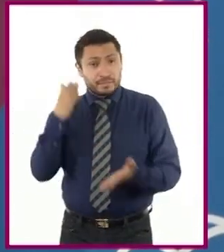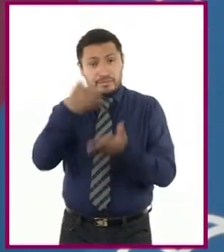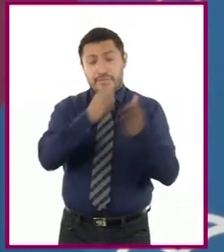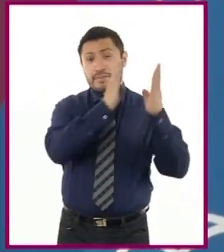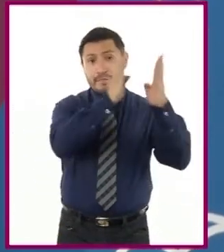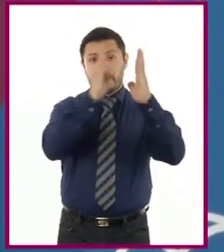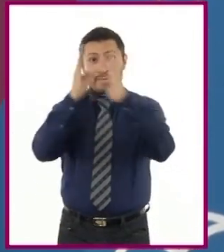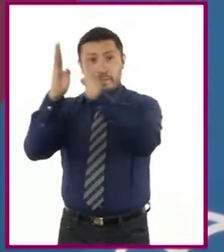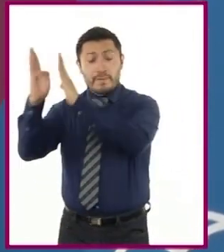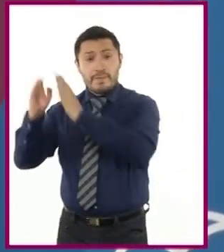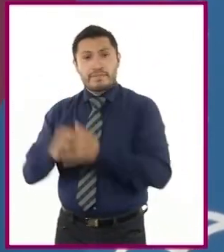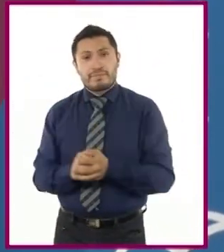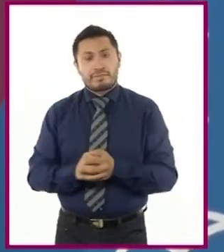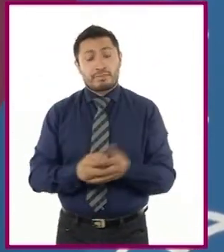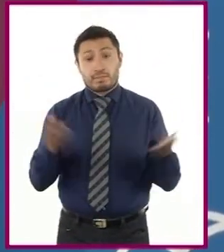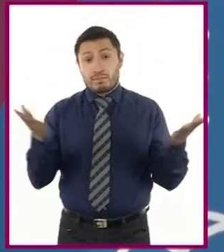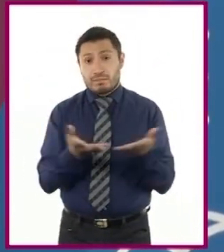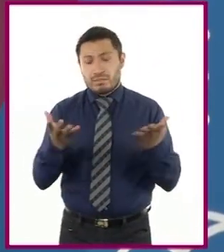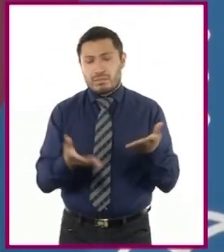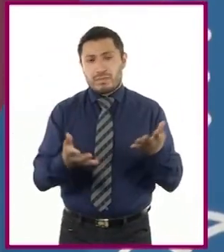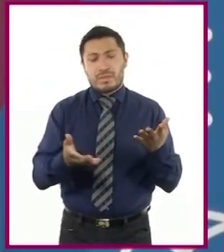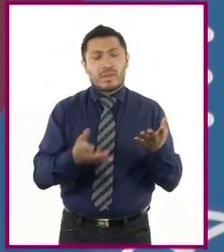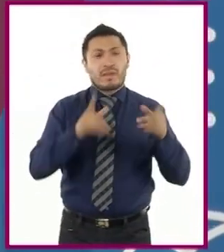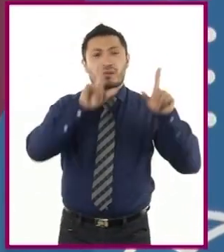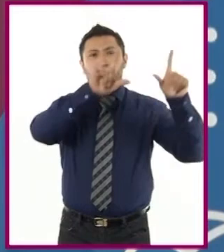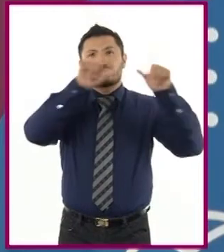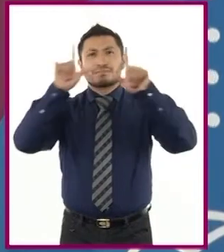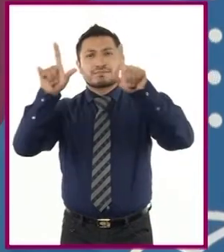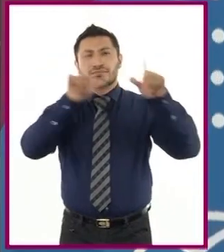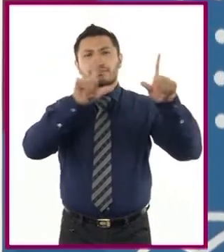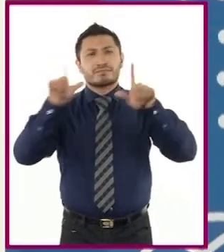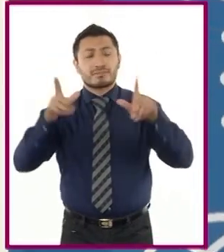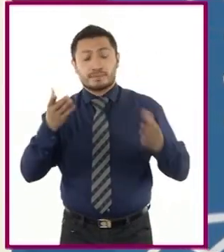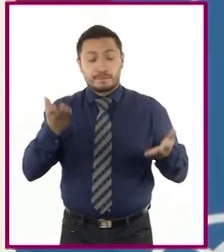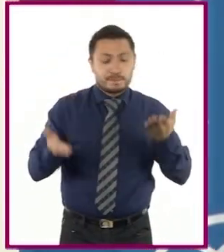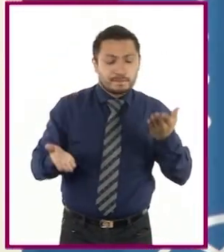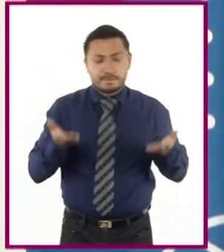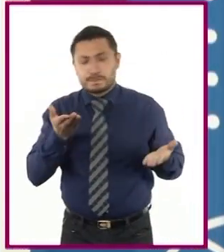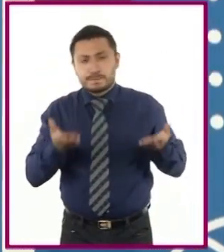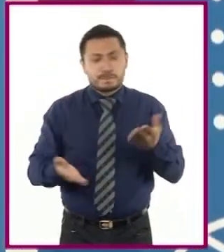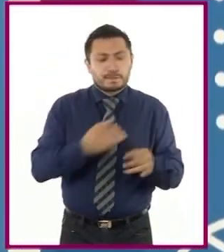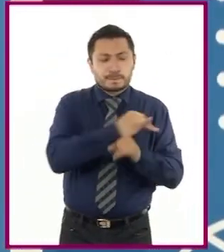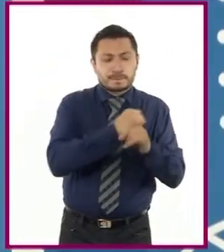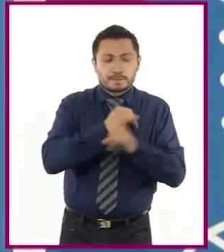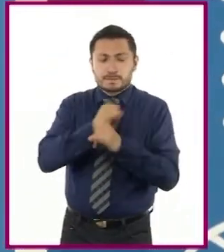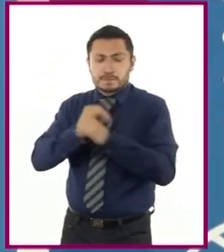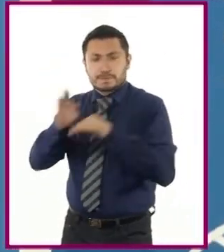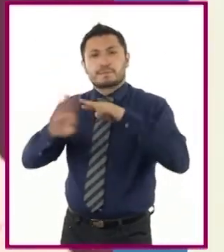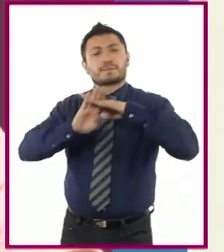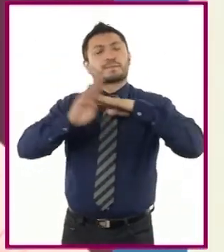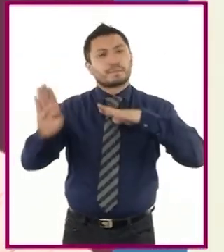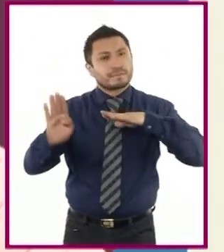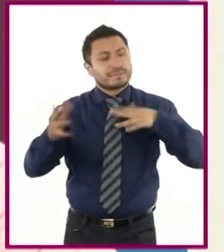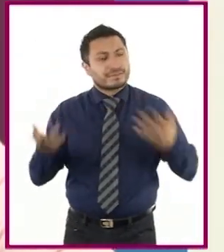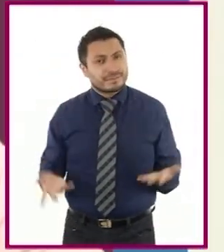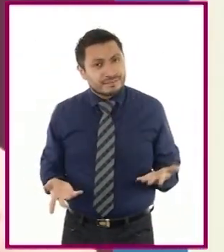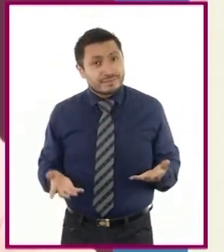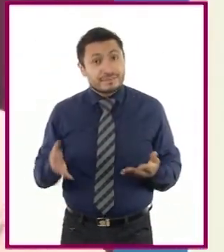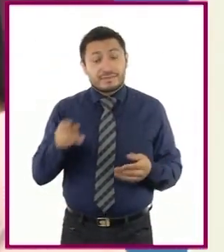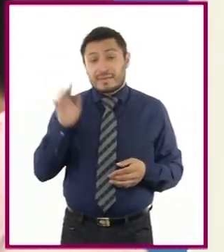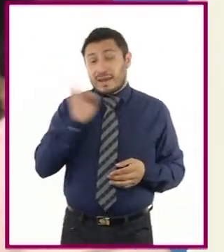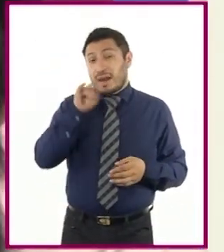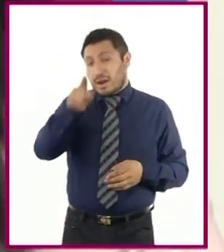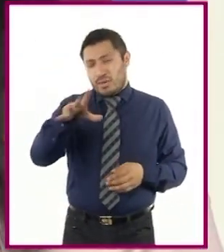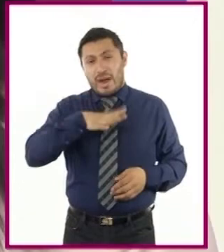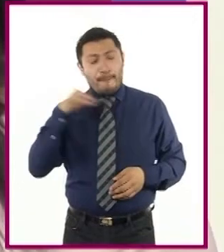biblioteca? ¿Realizar gráficas? ¿Comparar estadísticas de migración? En caso de que